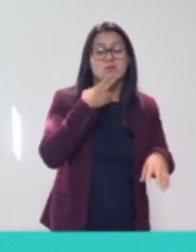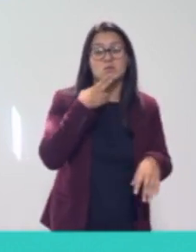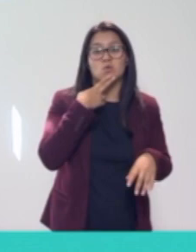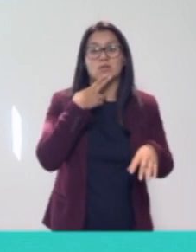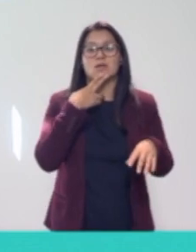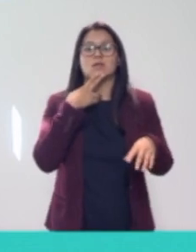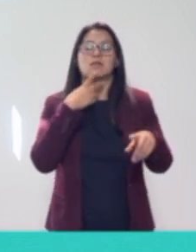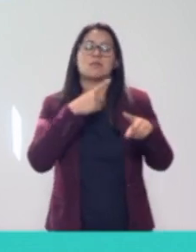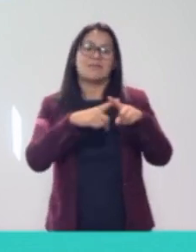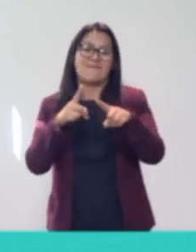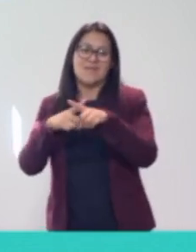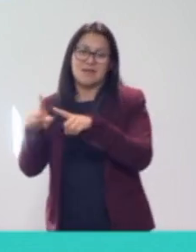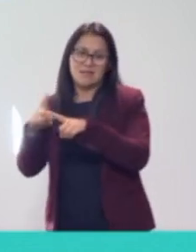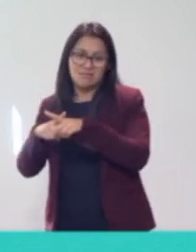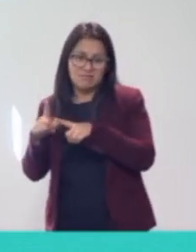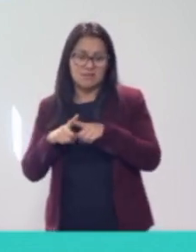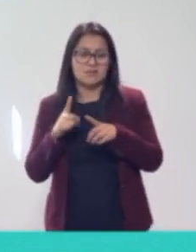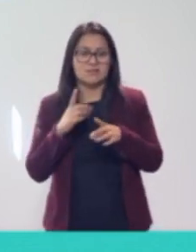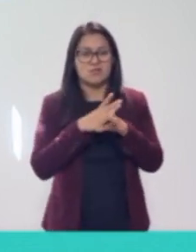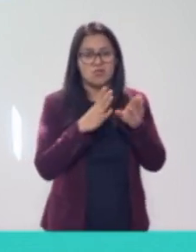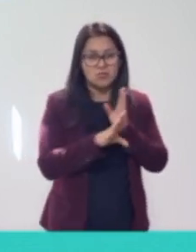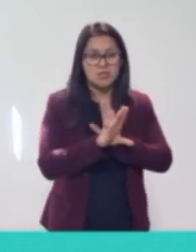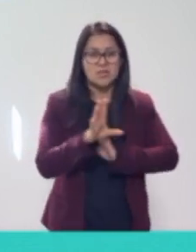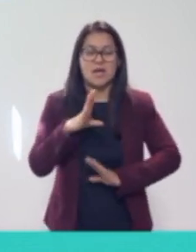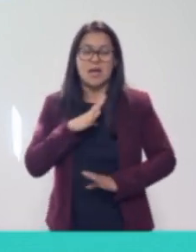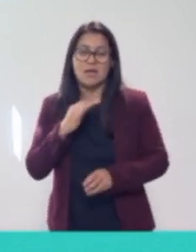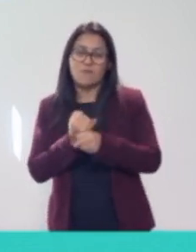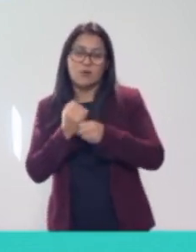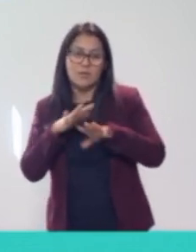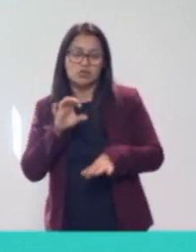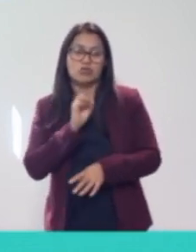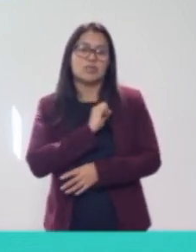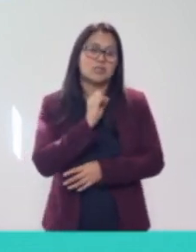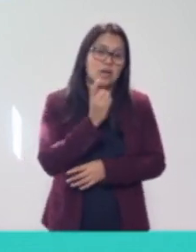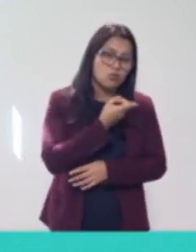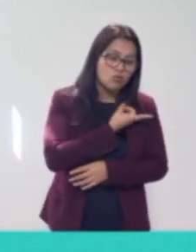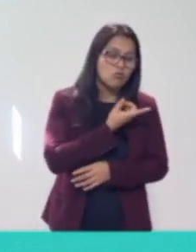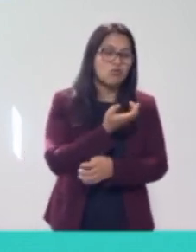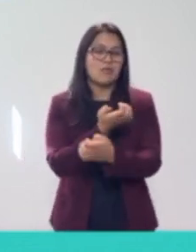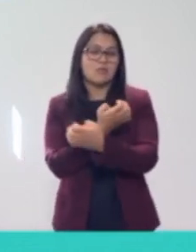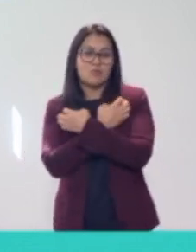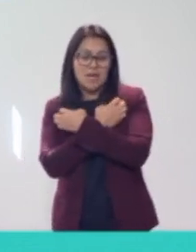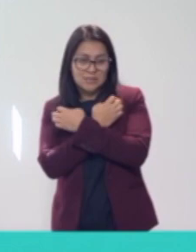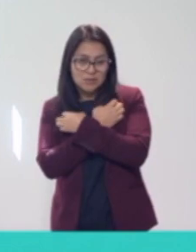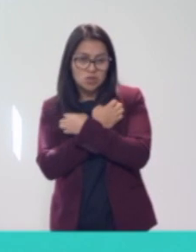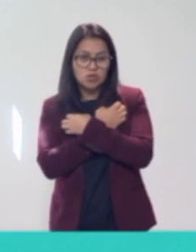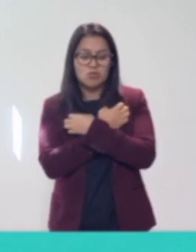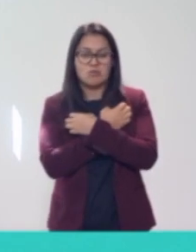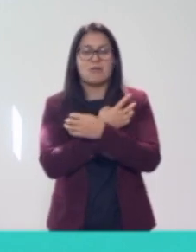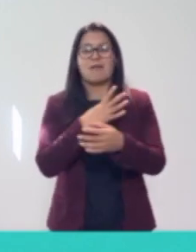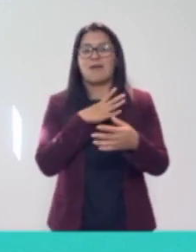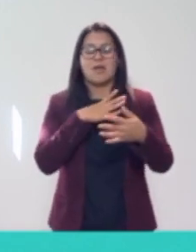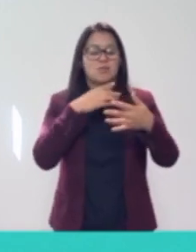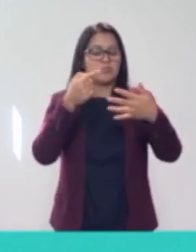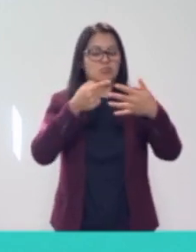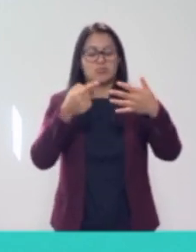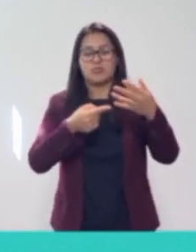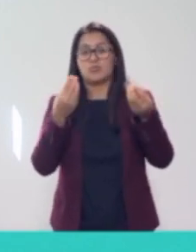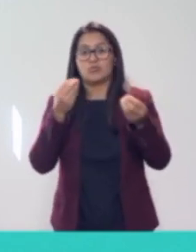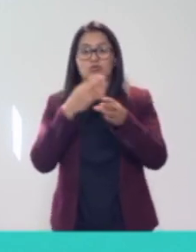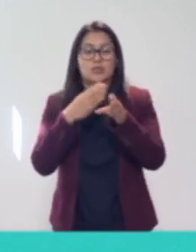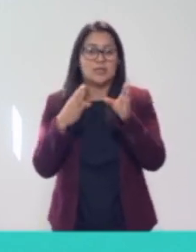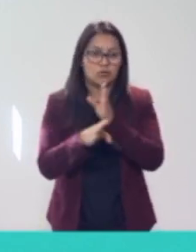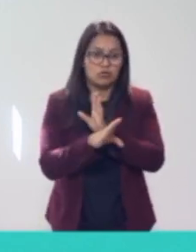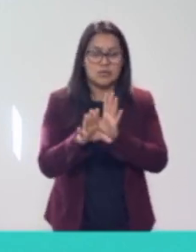es transversal los niños tienen datos de salud de educación y hay toda una praxis médica por ejemplo para el